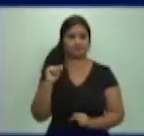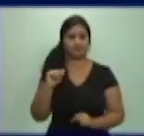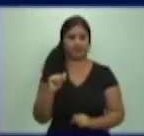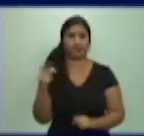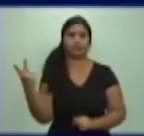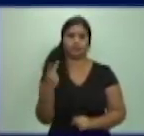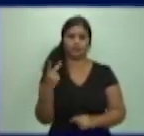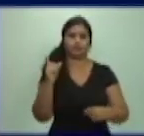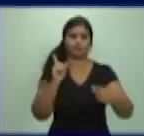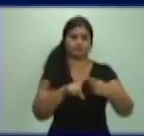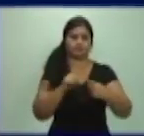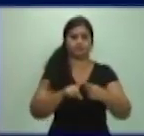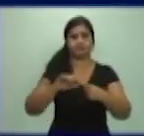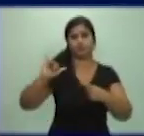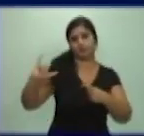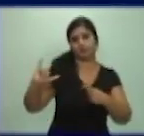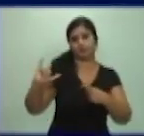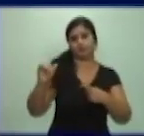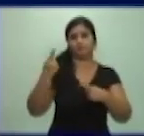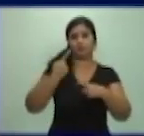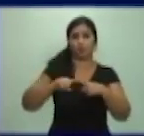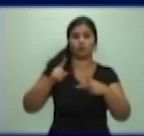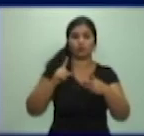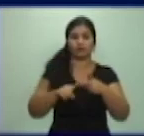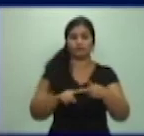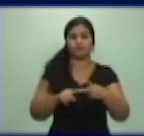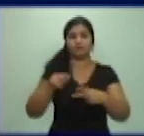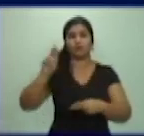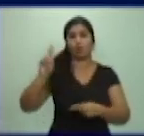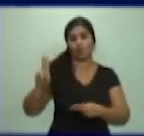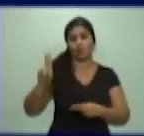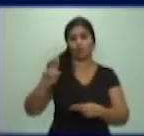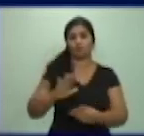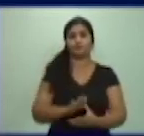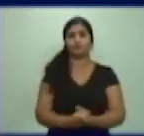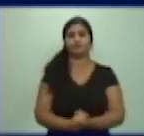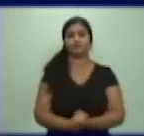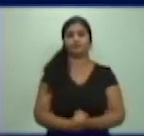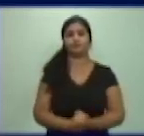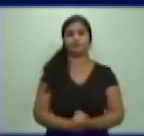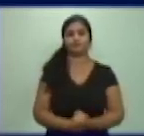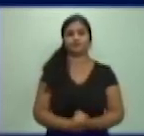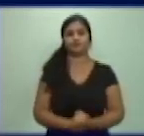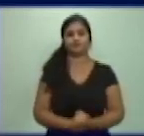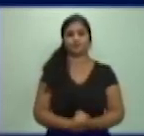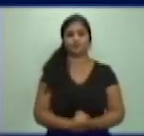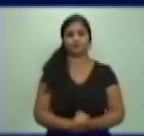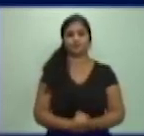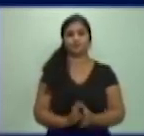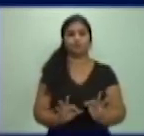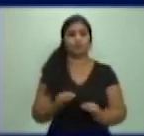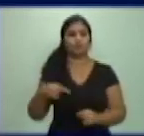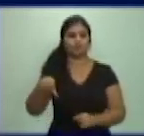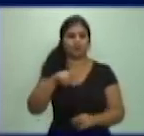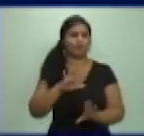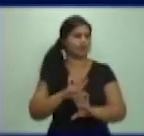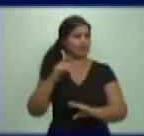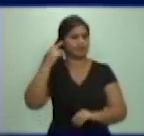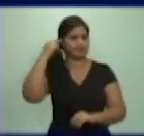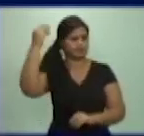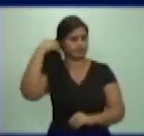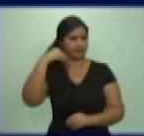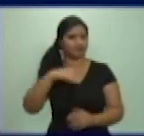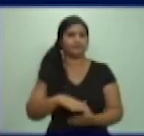conjunción copulativa, y la conjunción u, que es una conjunción disyuntiva, y esto ustedes lo dominan perfectamente